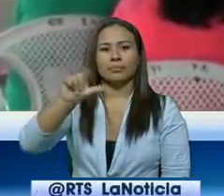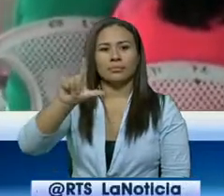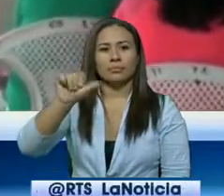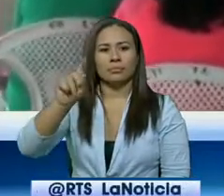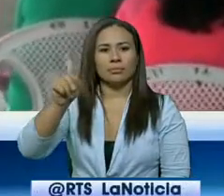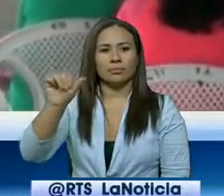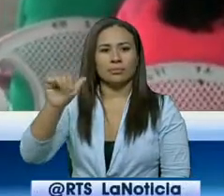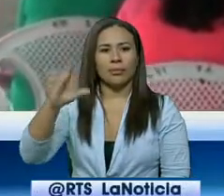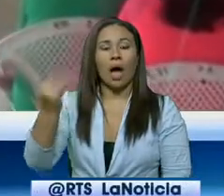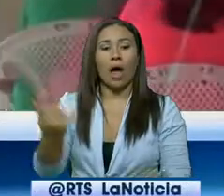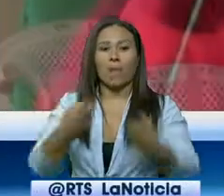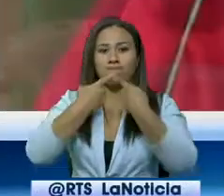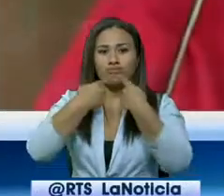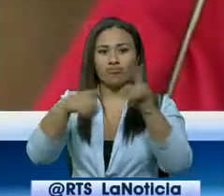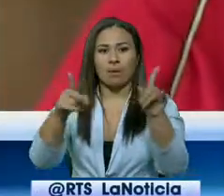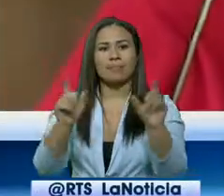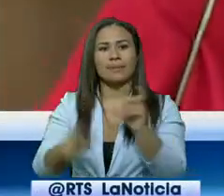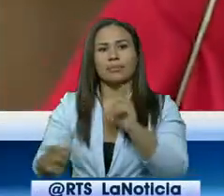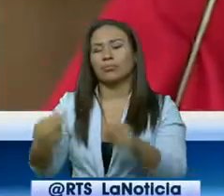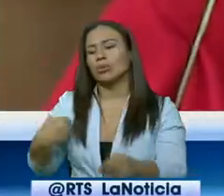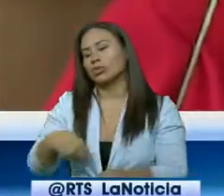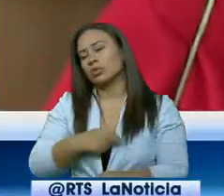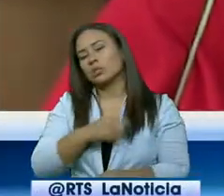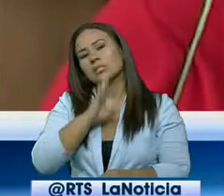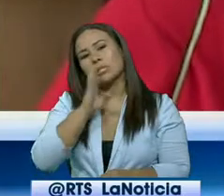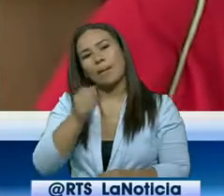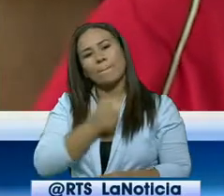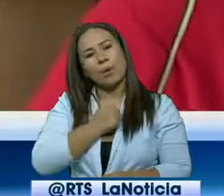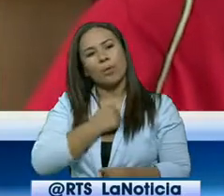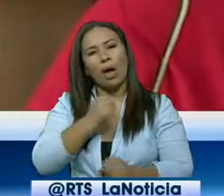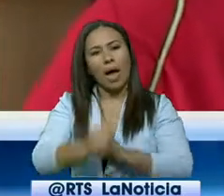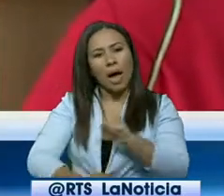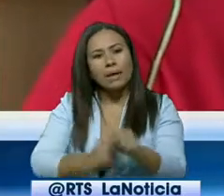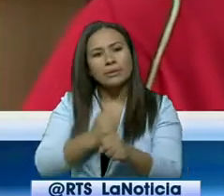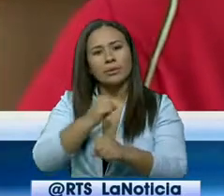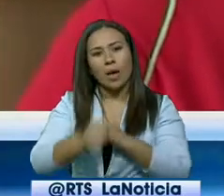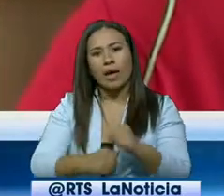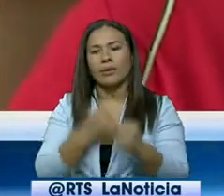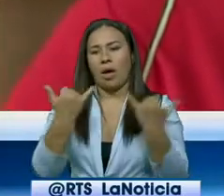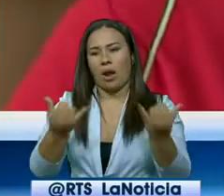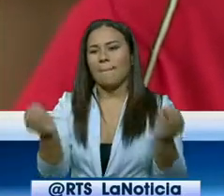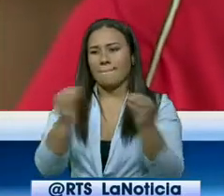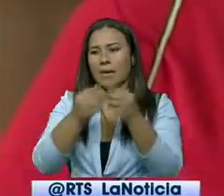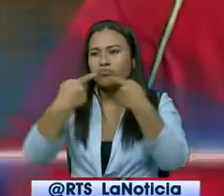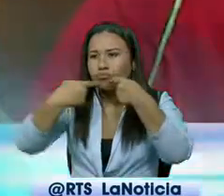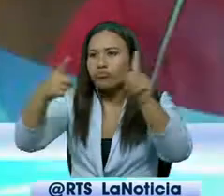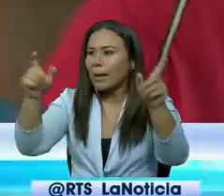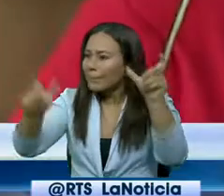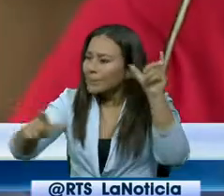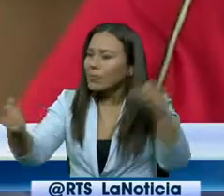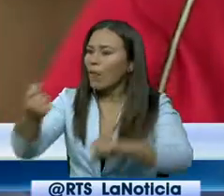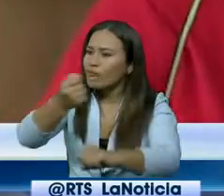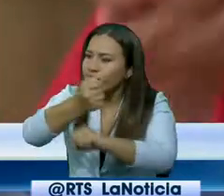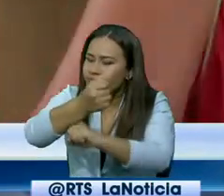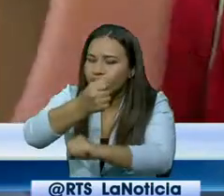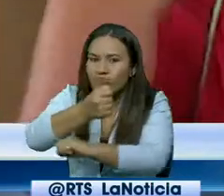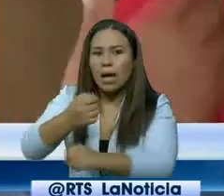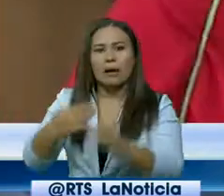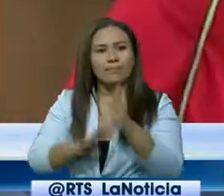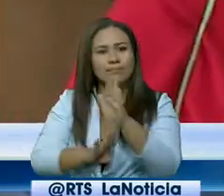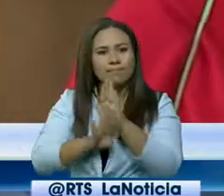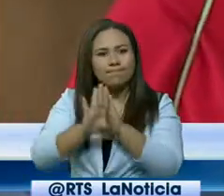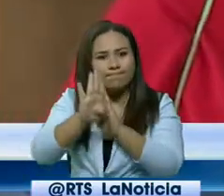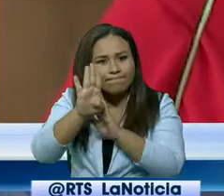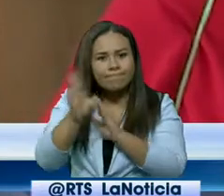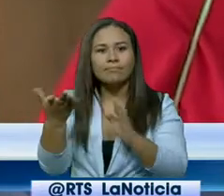público en la provincia. Nosotros lo hemos venido haciendo como hijo todos los años, pero ahorita ya, entonces, queremos fortalecer, queremos avanzar,